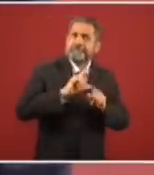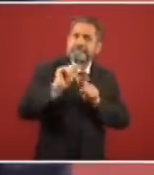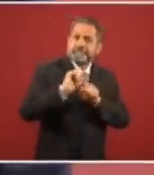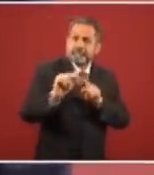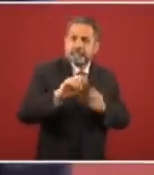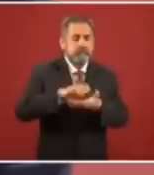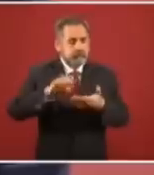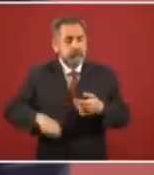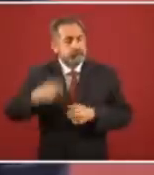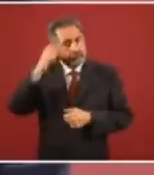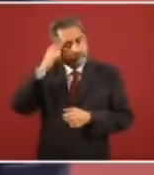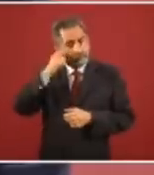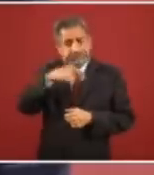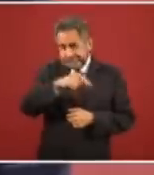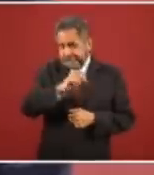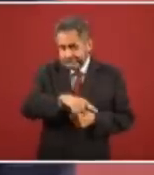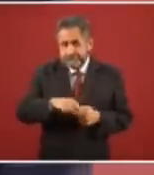como Guerrero, ¿sí?